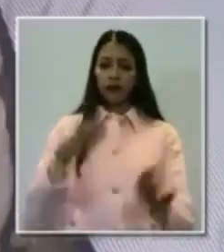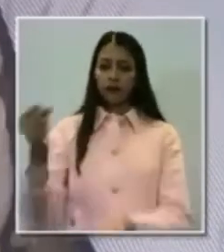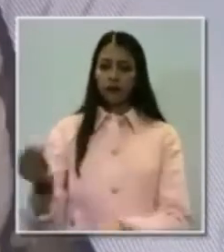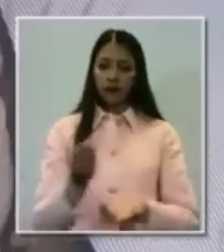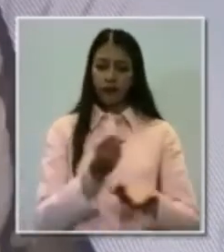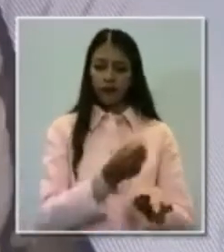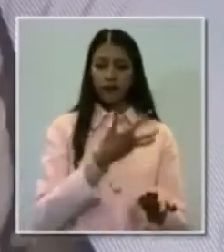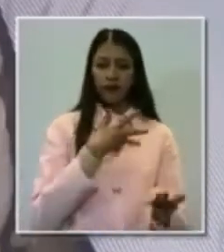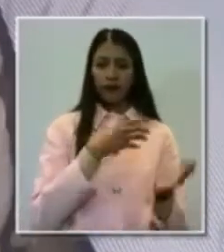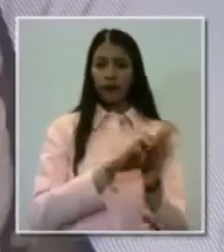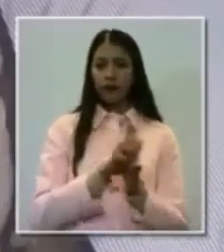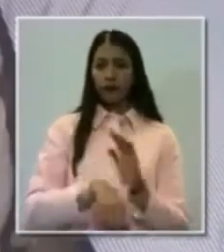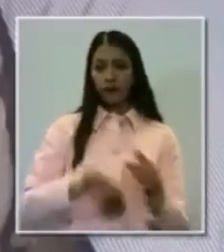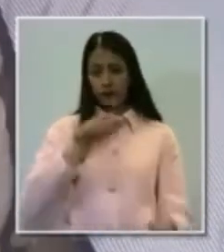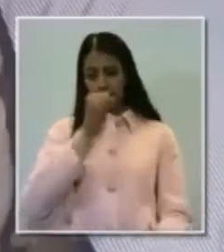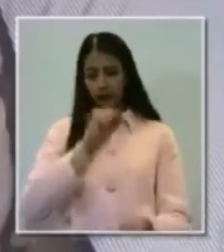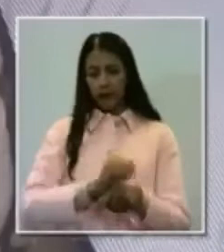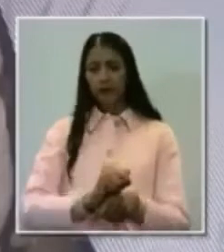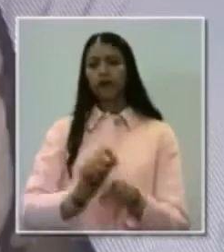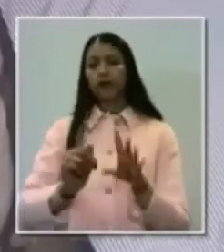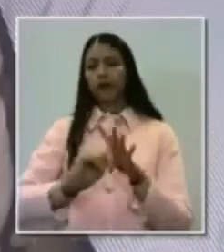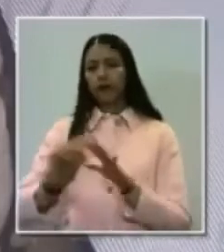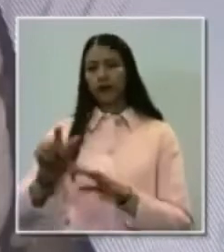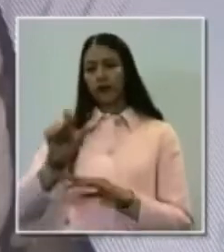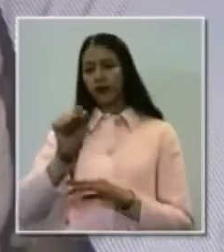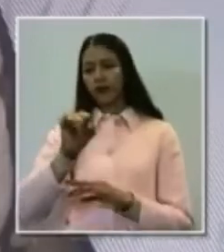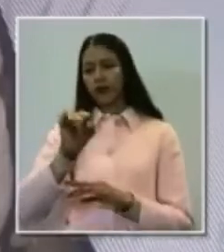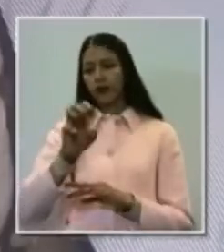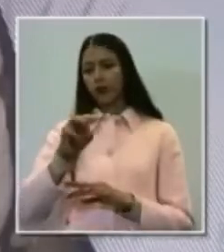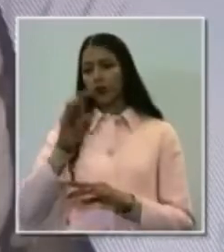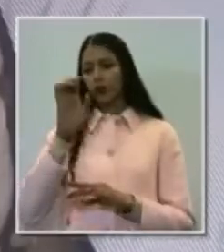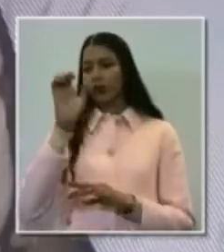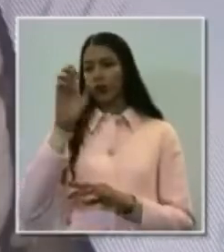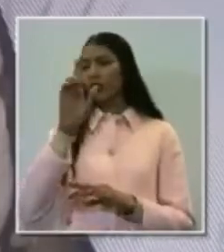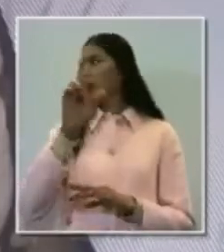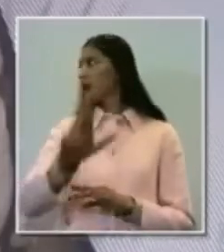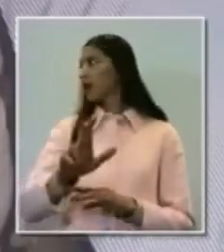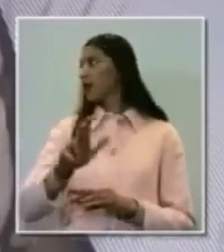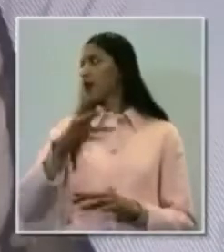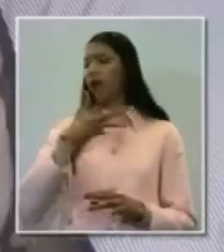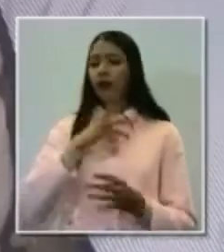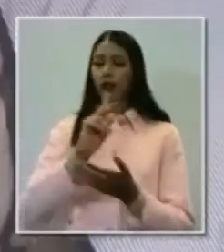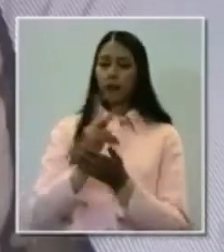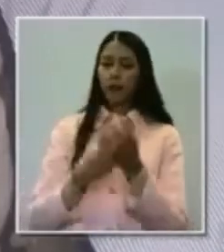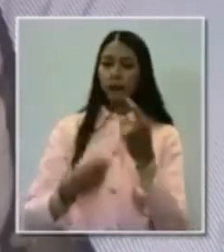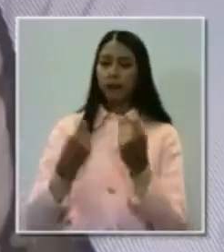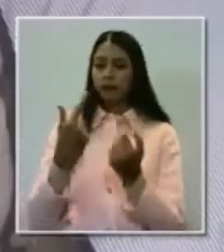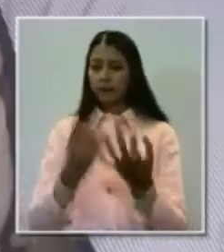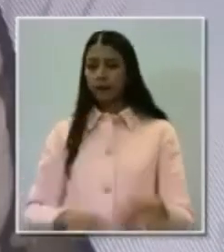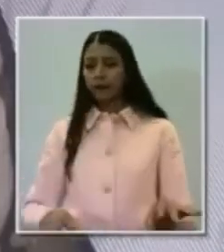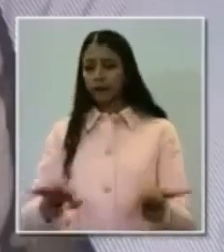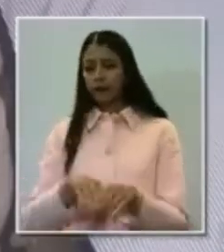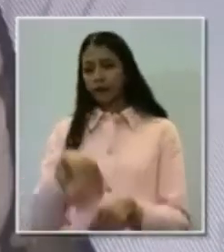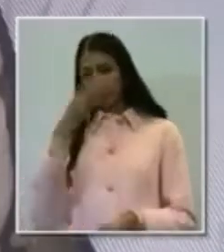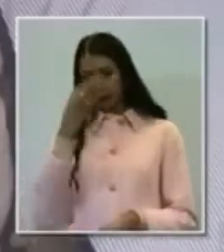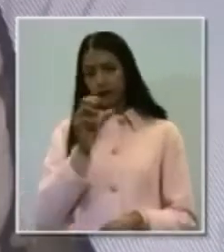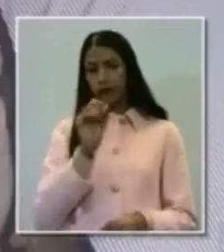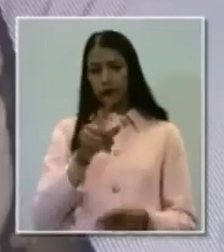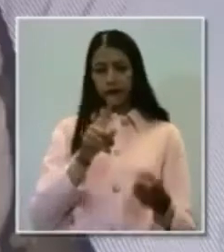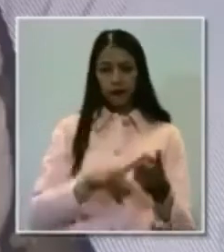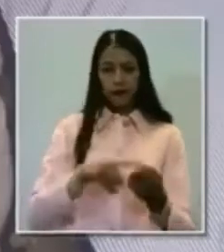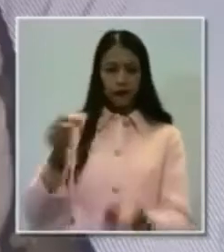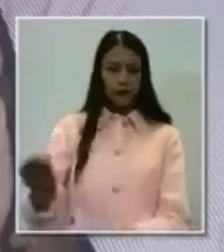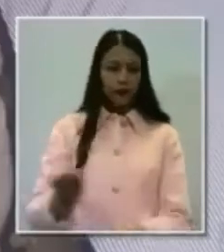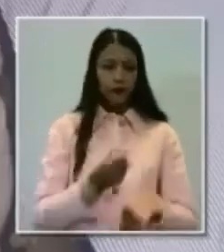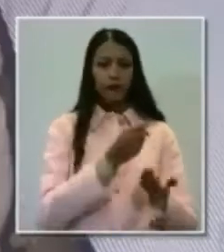que tiene, por ejemplo, la Secretaría del Migrante, CEIMujer y algunos programas sociales que son fundamentales y que sí sabemos a dónde va el dinero y cómo